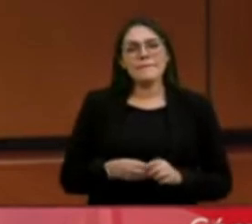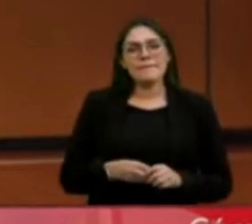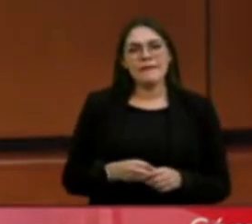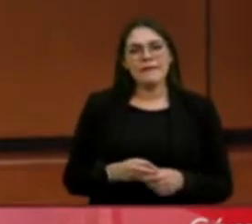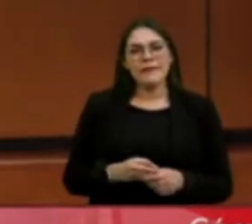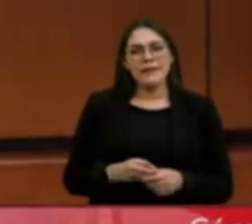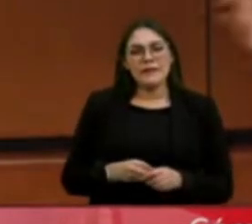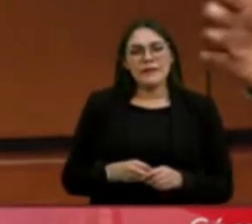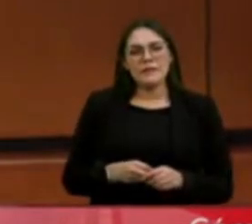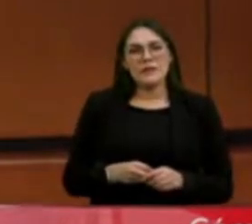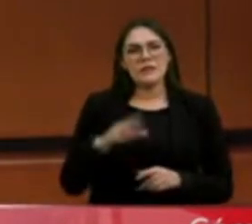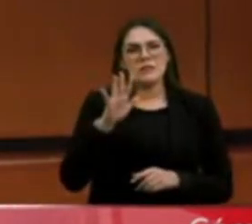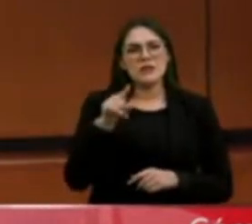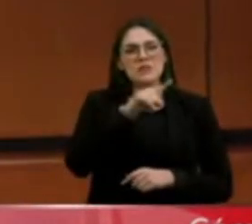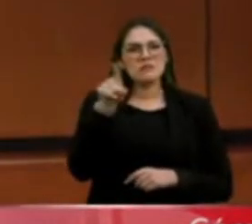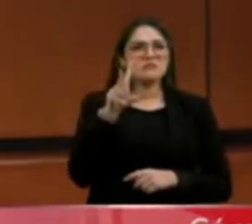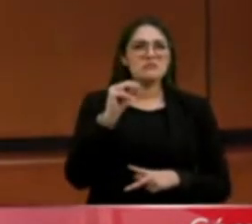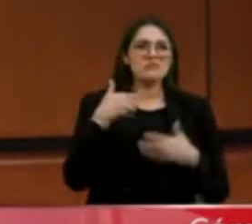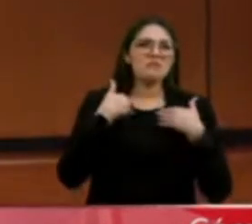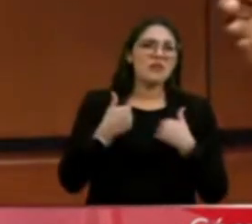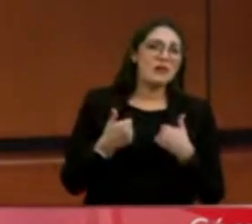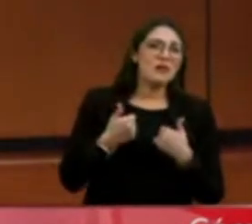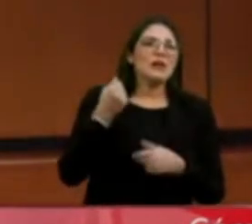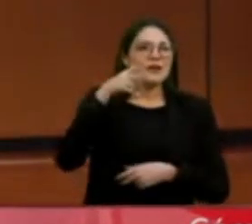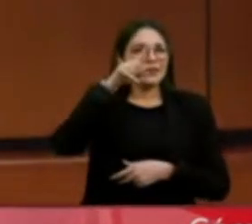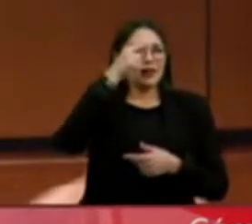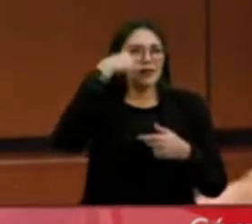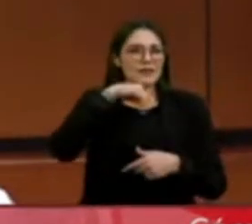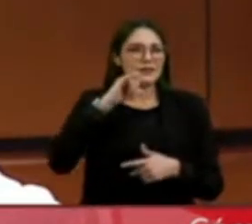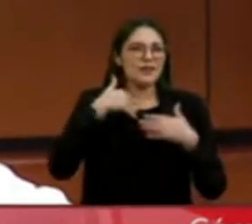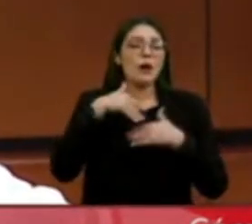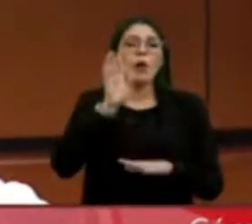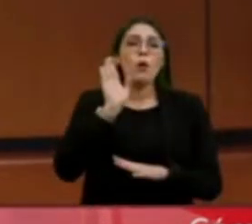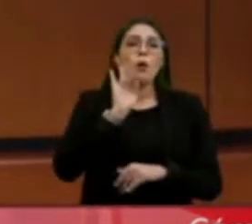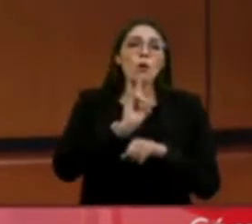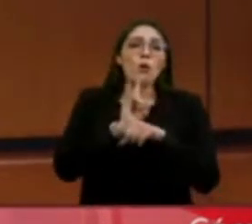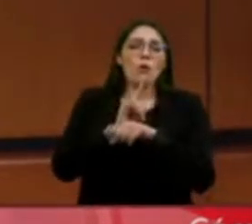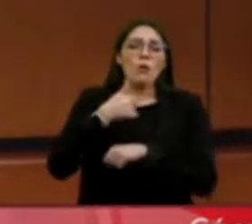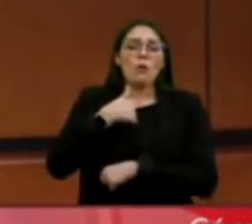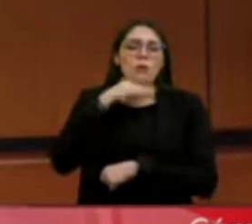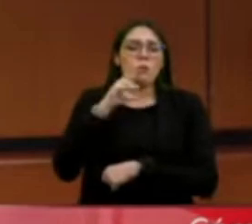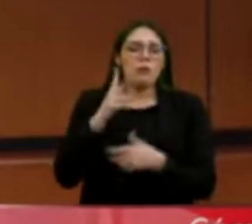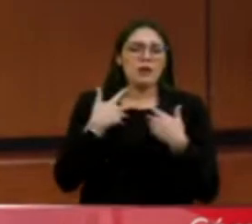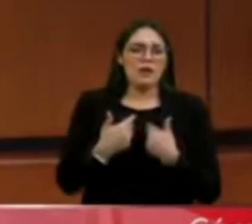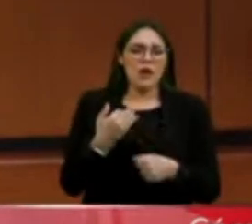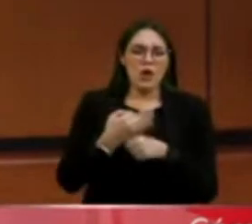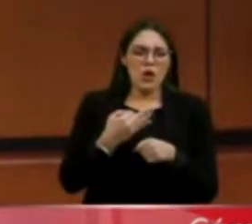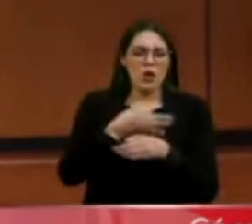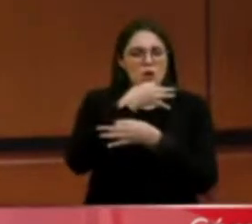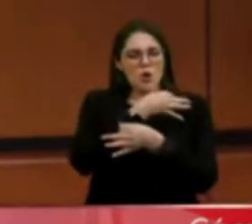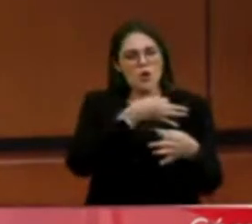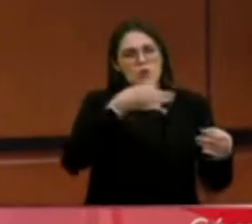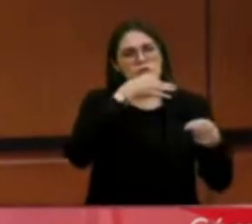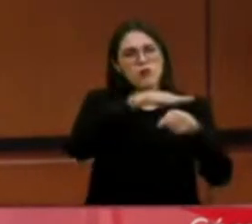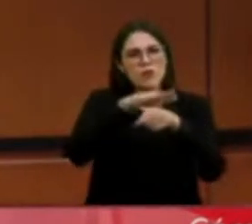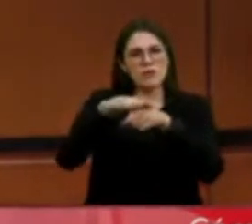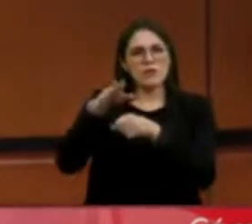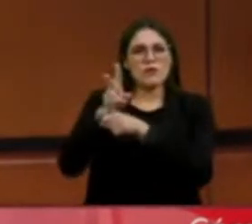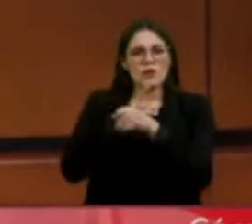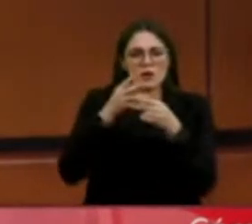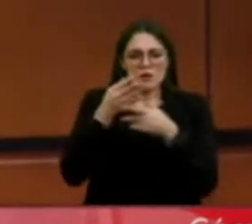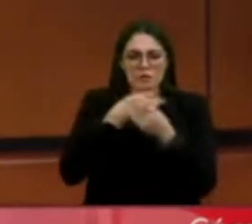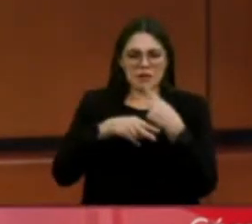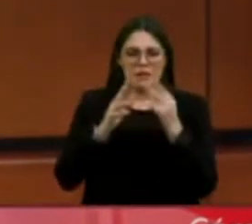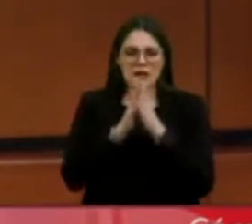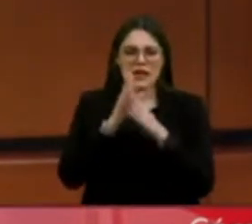hacen como que no entienden, pero sí entienden. Lo que está pasando con esta convocatoria es que se le está